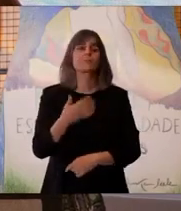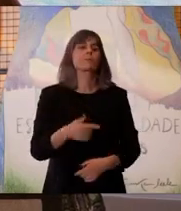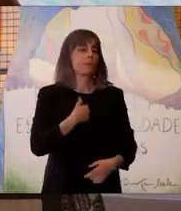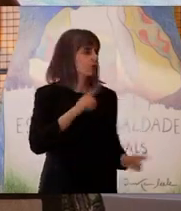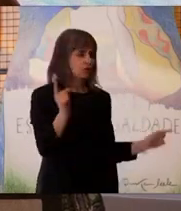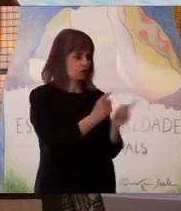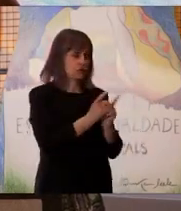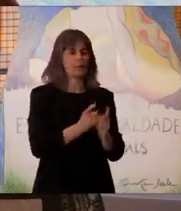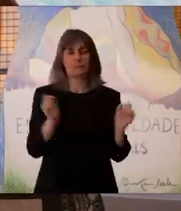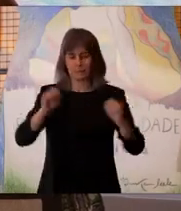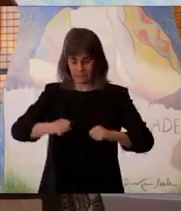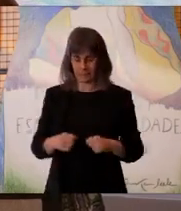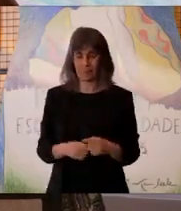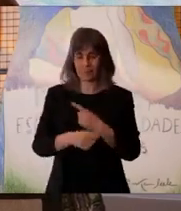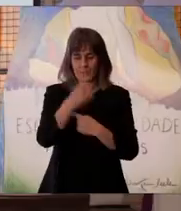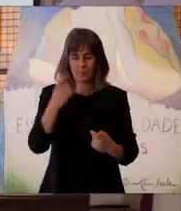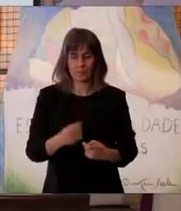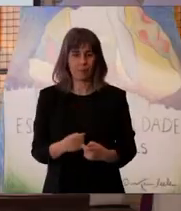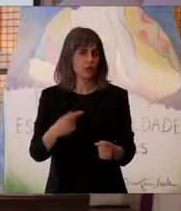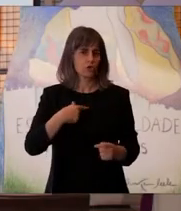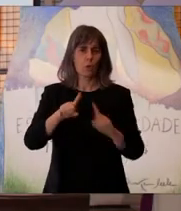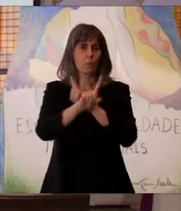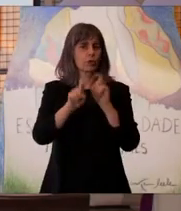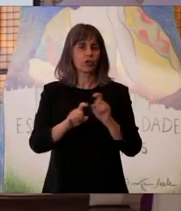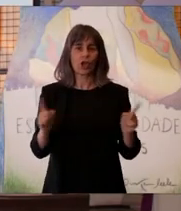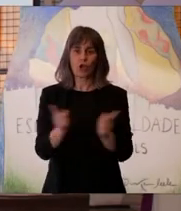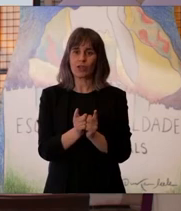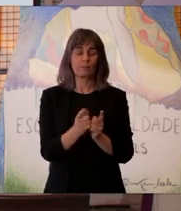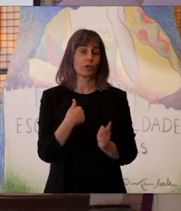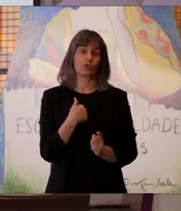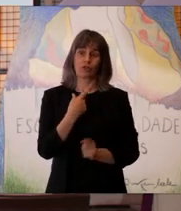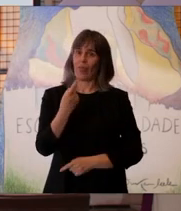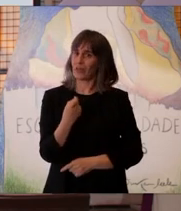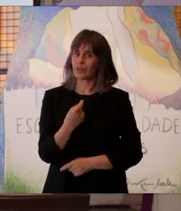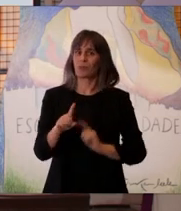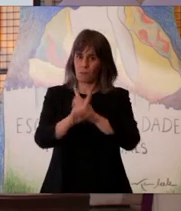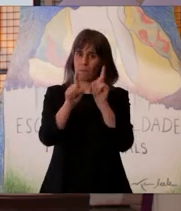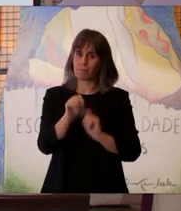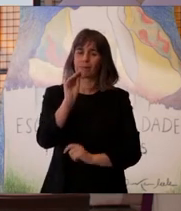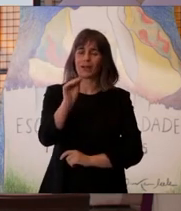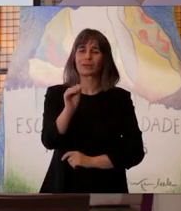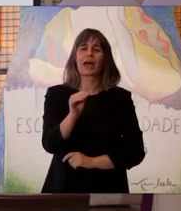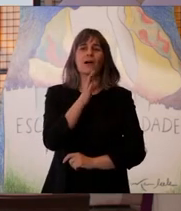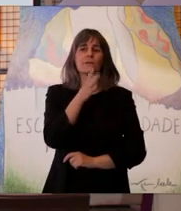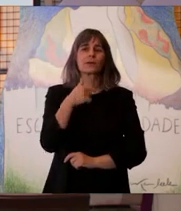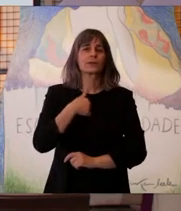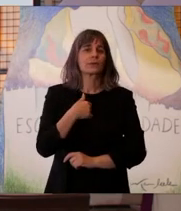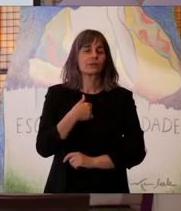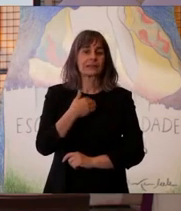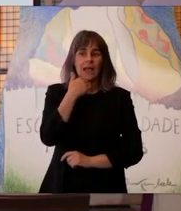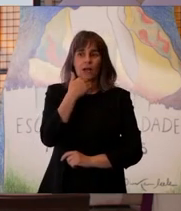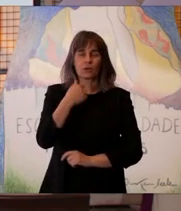perfecto sin problema muy breve pero es que no me puedo ir sin hacerla porque es una de mis grandes